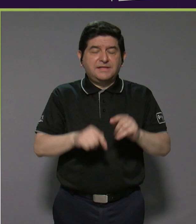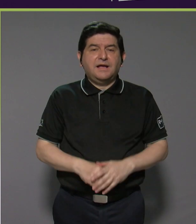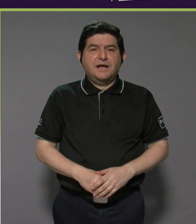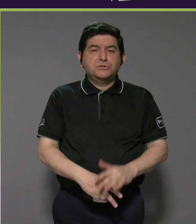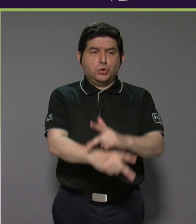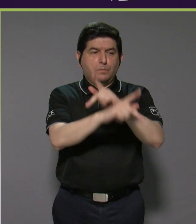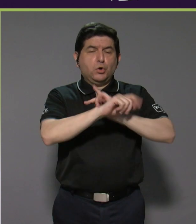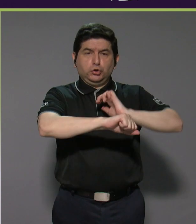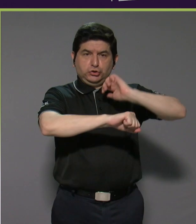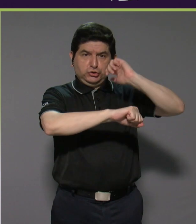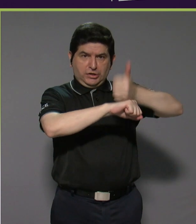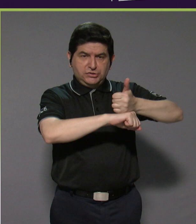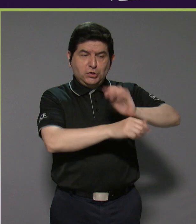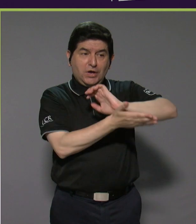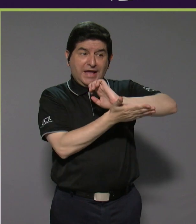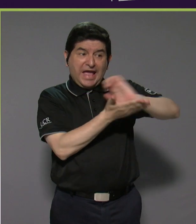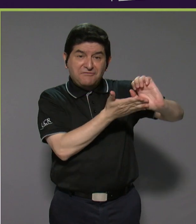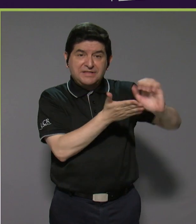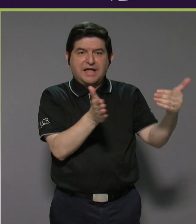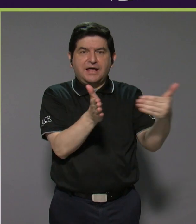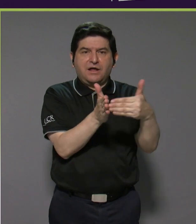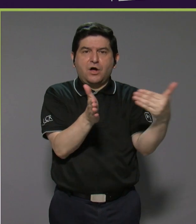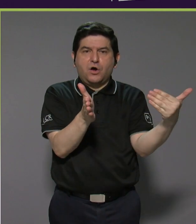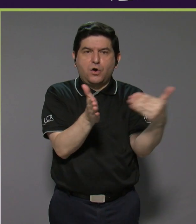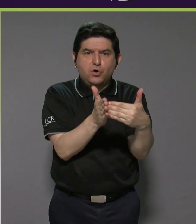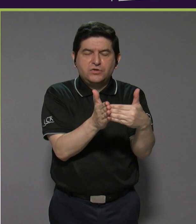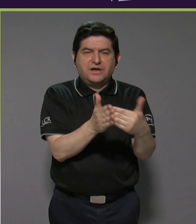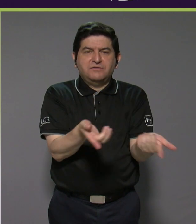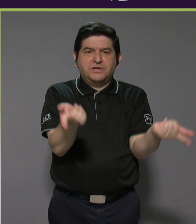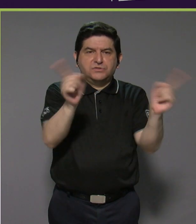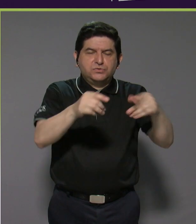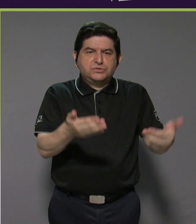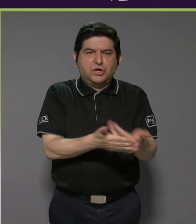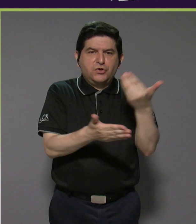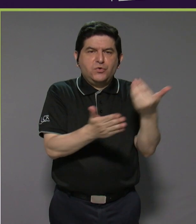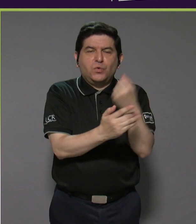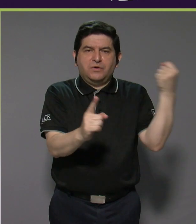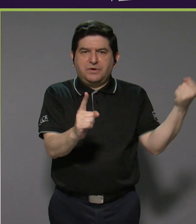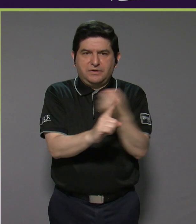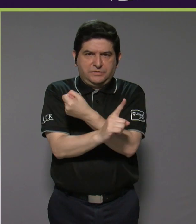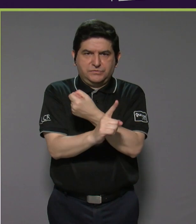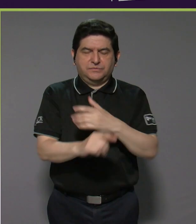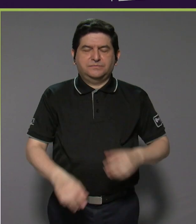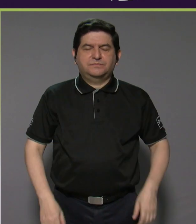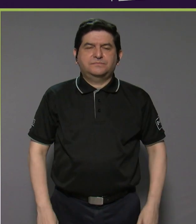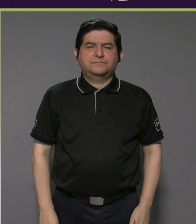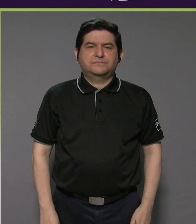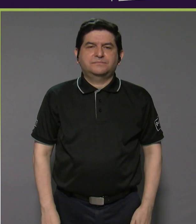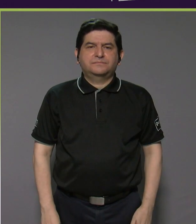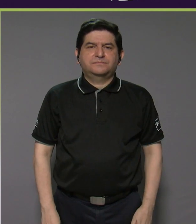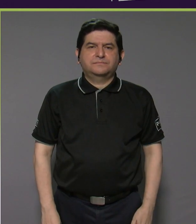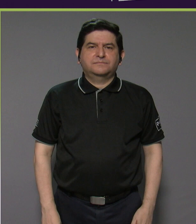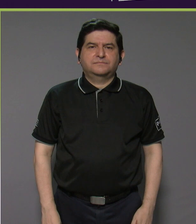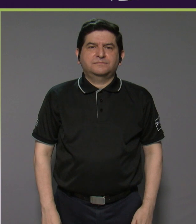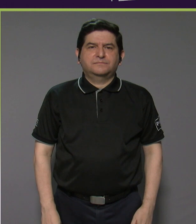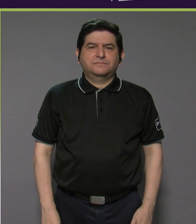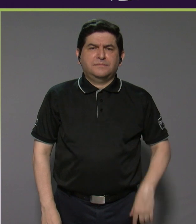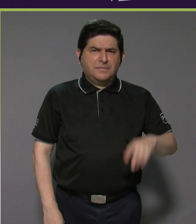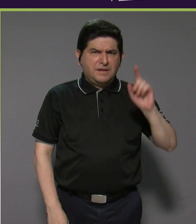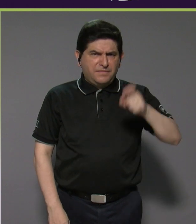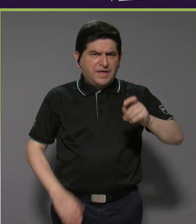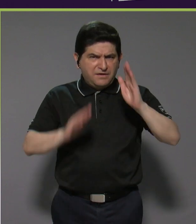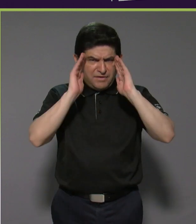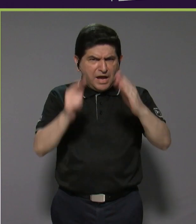de protección para evitar que se vuelvan a realizar nuevos hechos de agresión. Y además debe ser una